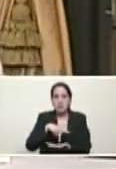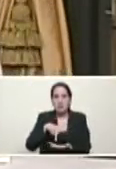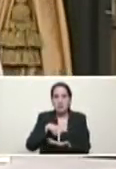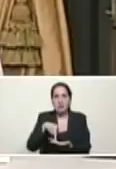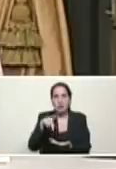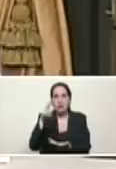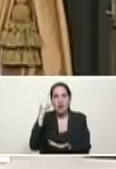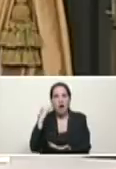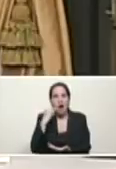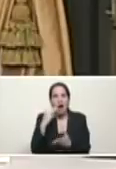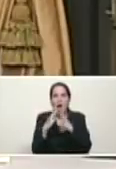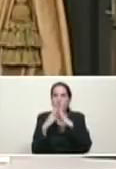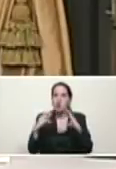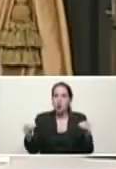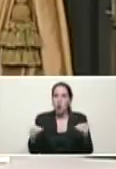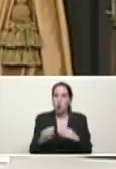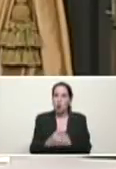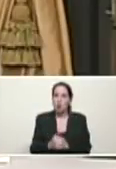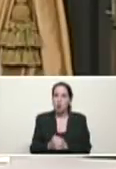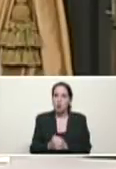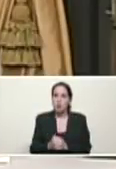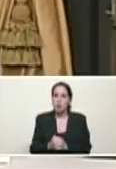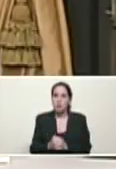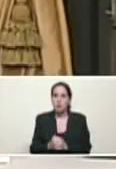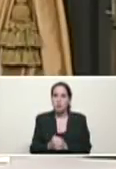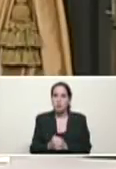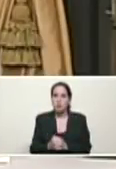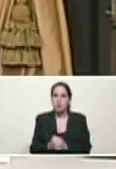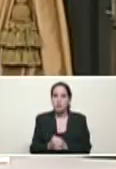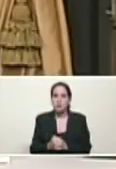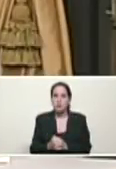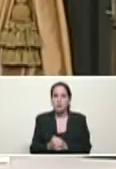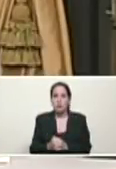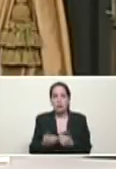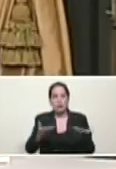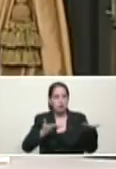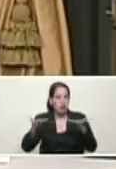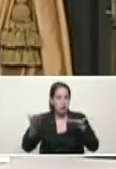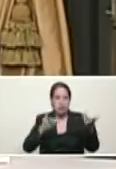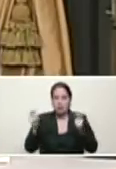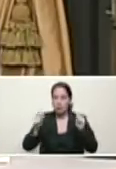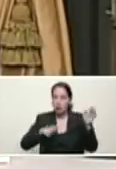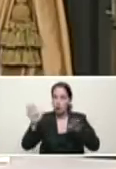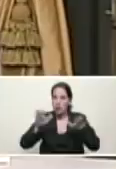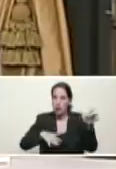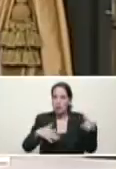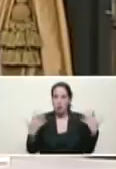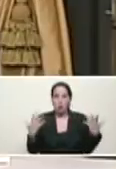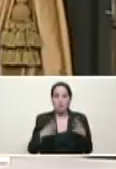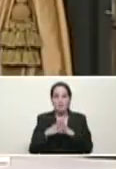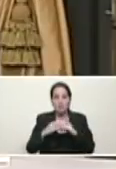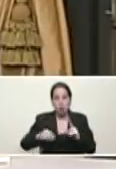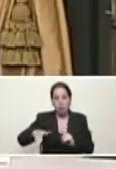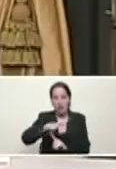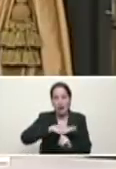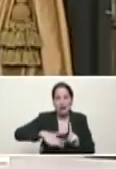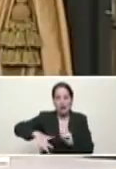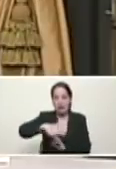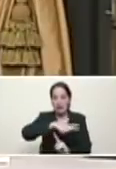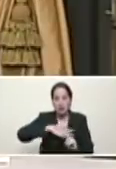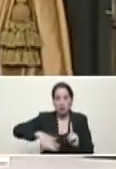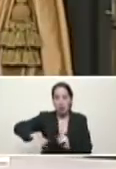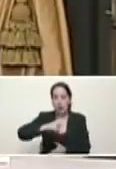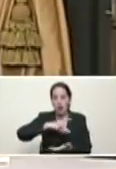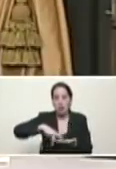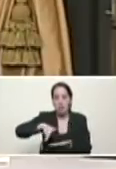alrededores, y todo el circuito turístico y de servicio que hay alrededor de la Plaza Bolívar, en la